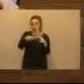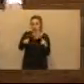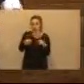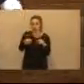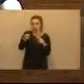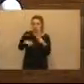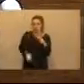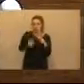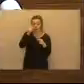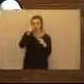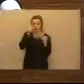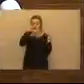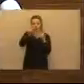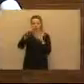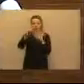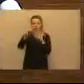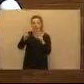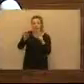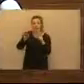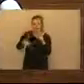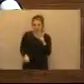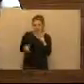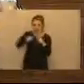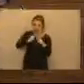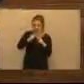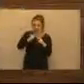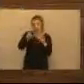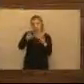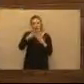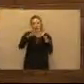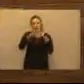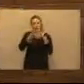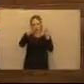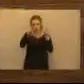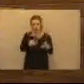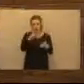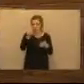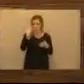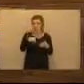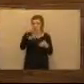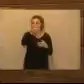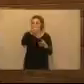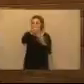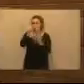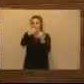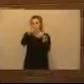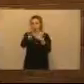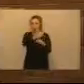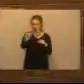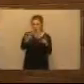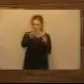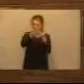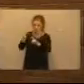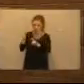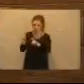imparte enseñanzas profesionales de la especialidad de gaita. Es cierto, como usted ya ha dicho, que hay 4 conservatorios que imparten enseñanzas